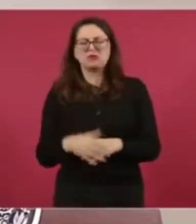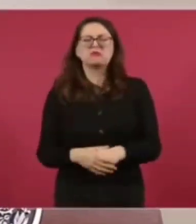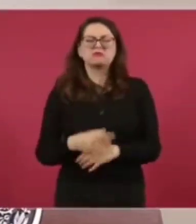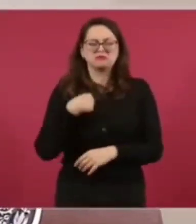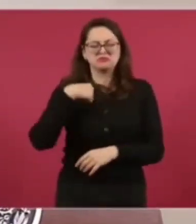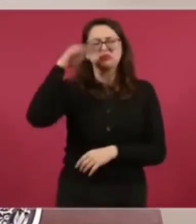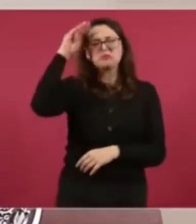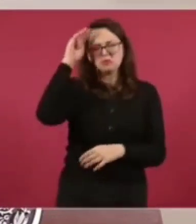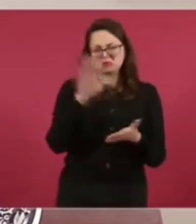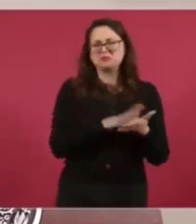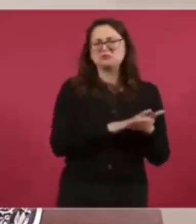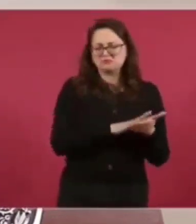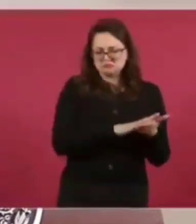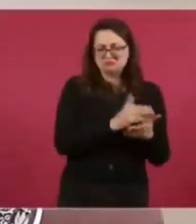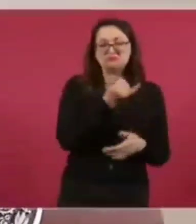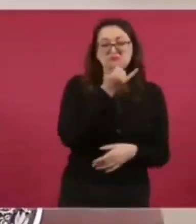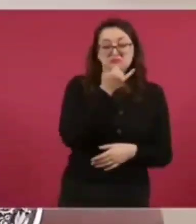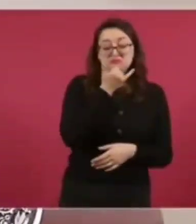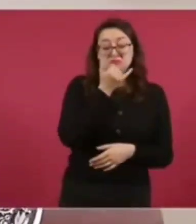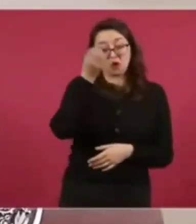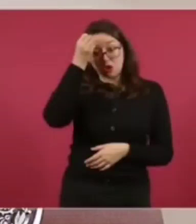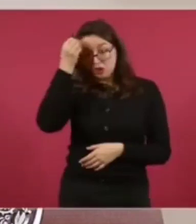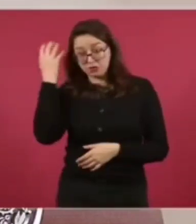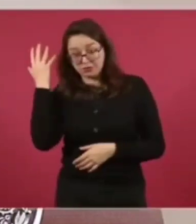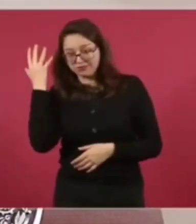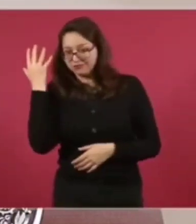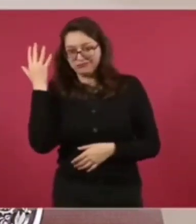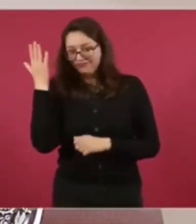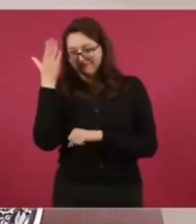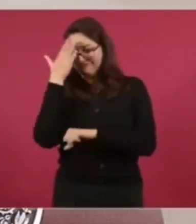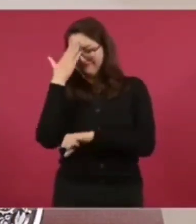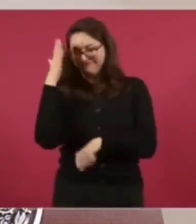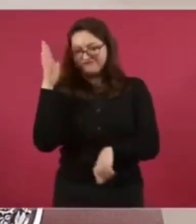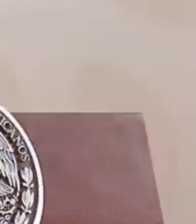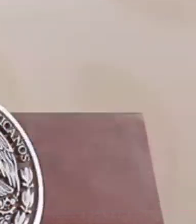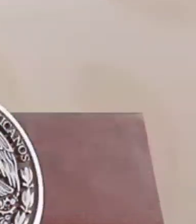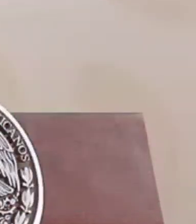sí, olvido no.